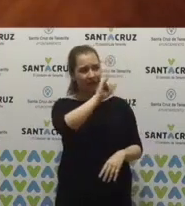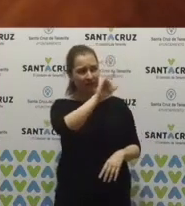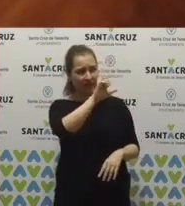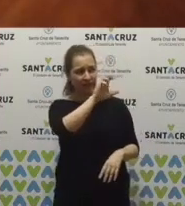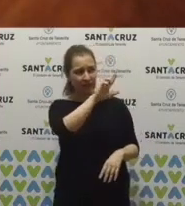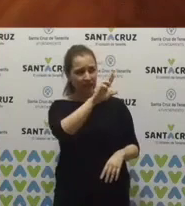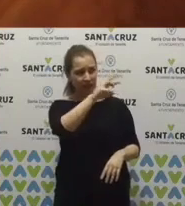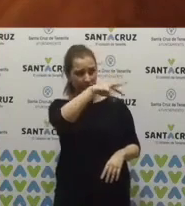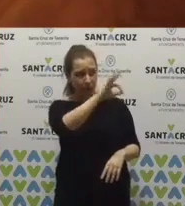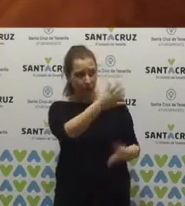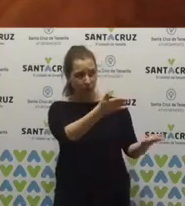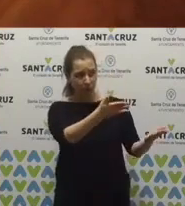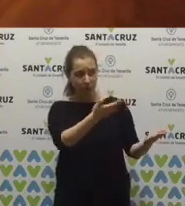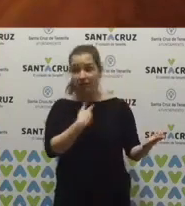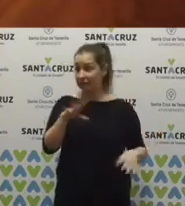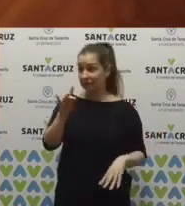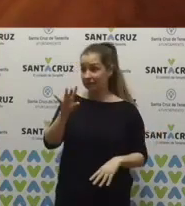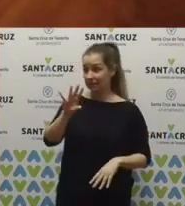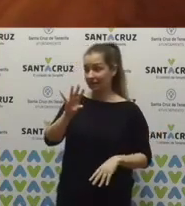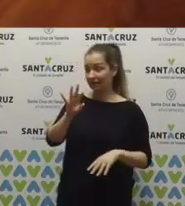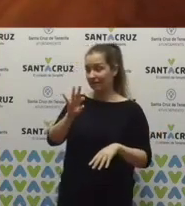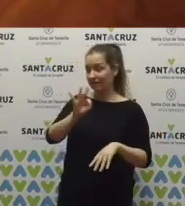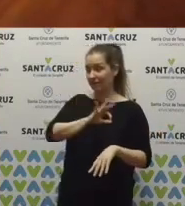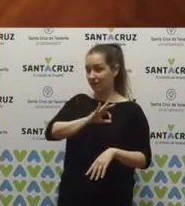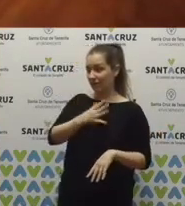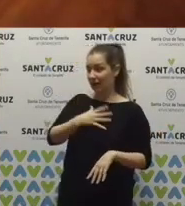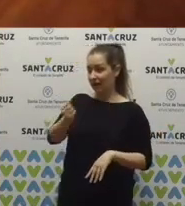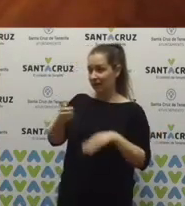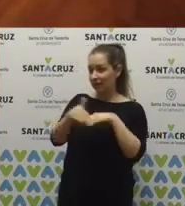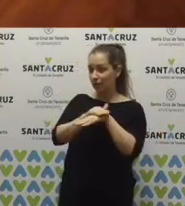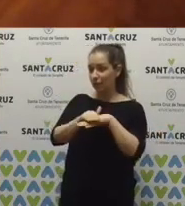afortunadas sigue señor alcaldesa disculpe